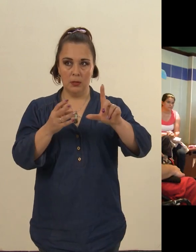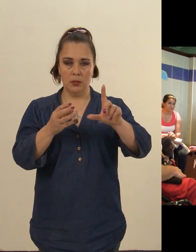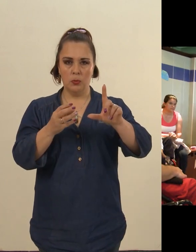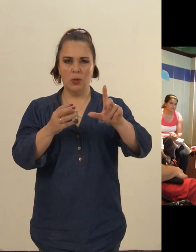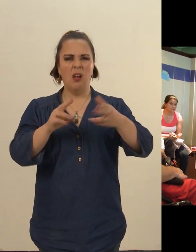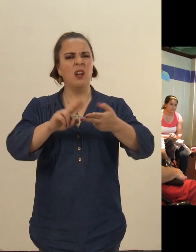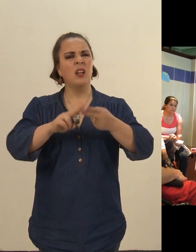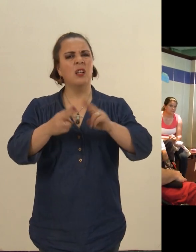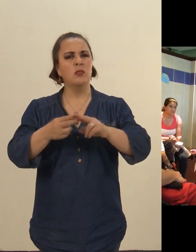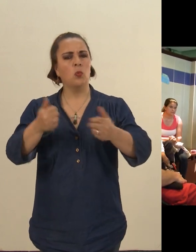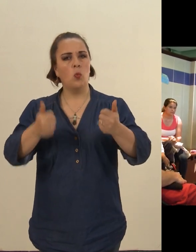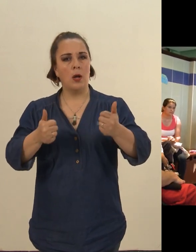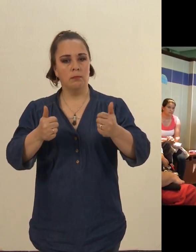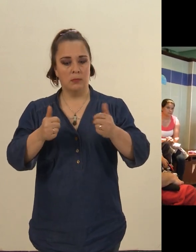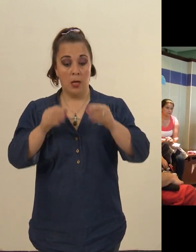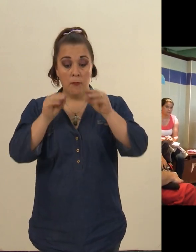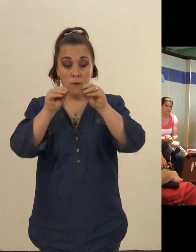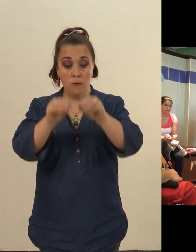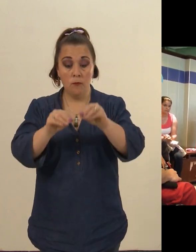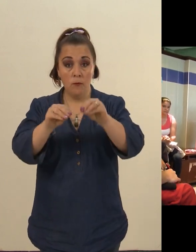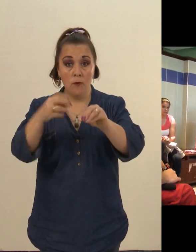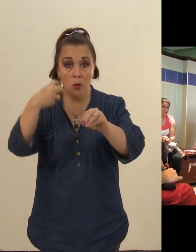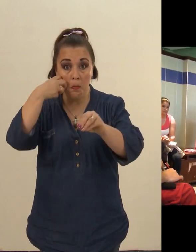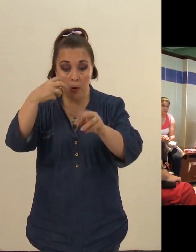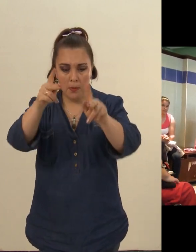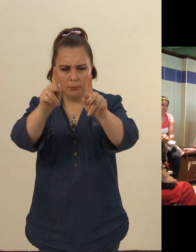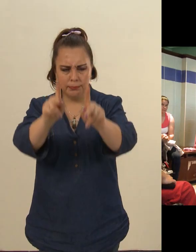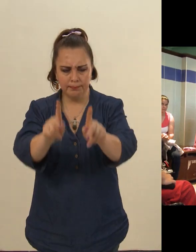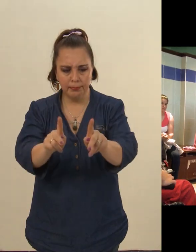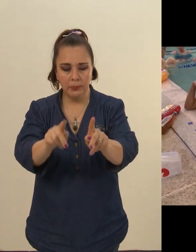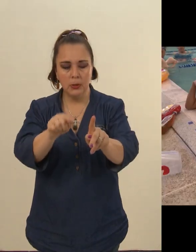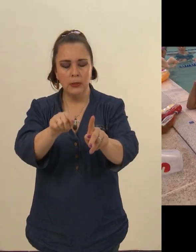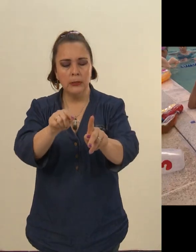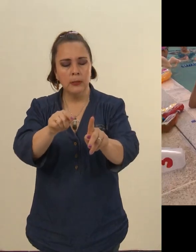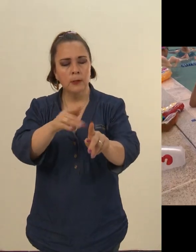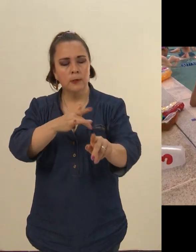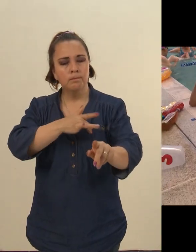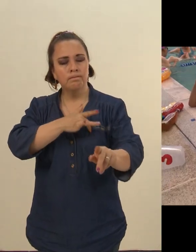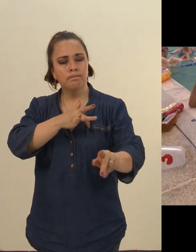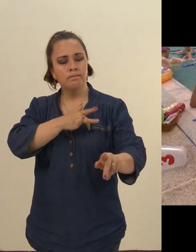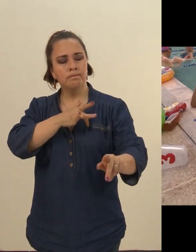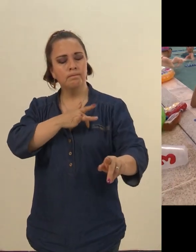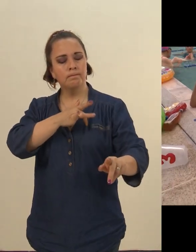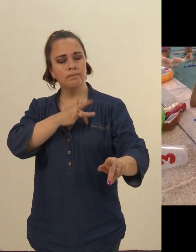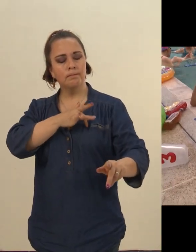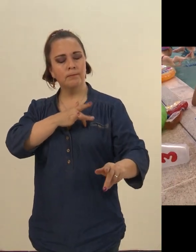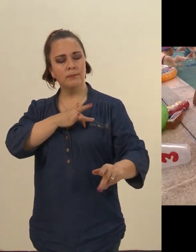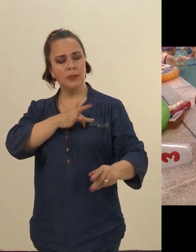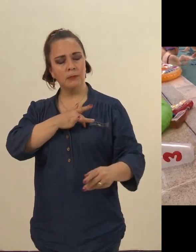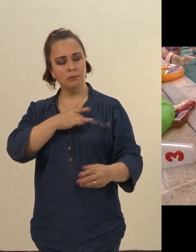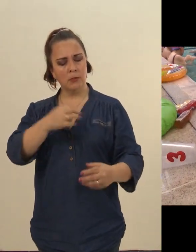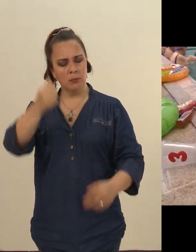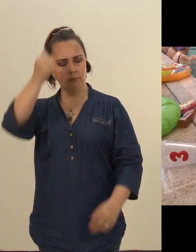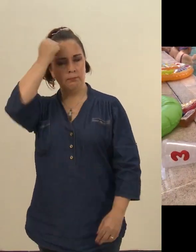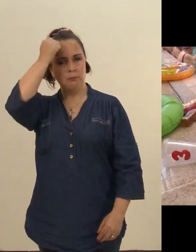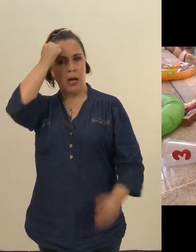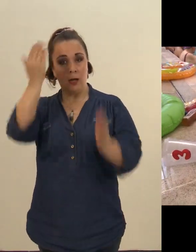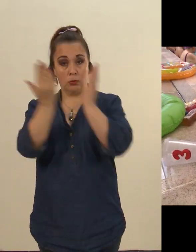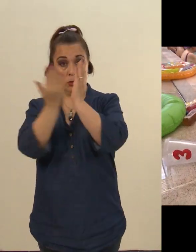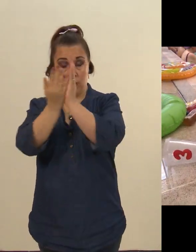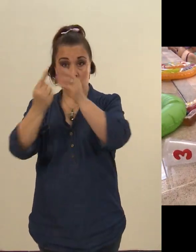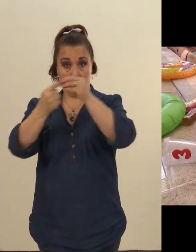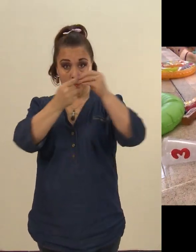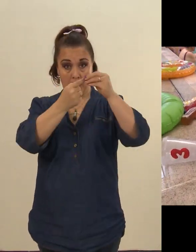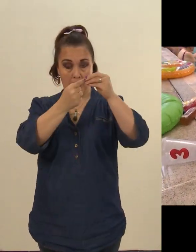actualmente la licenciatura tiene que ver con la formación de seres humanos que tengan sentido de formación de maestros en